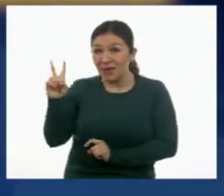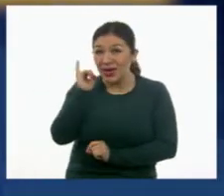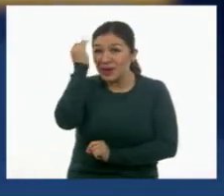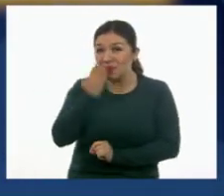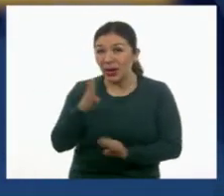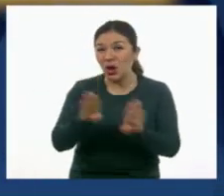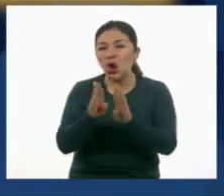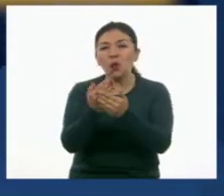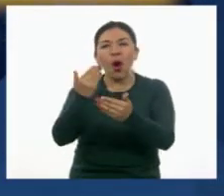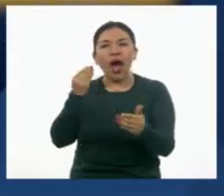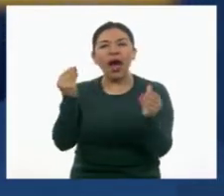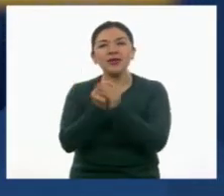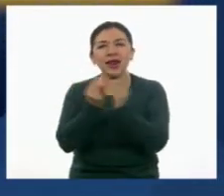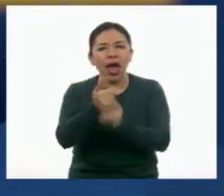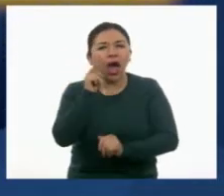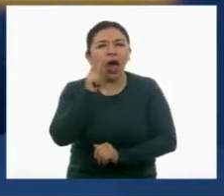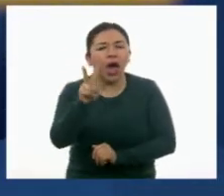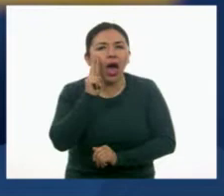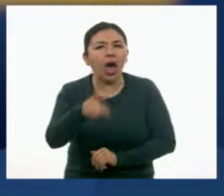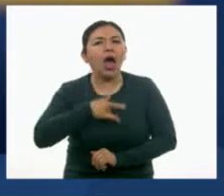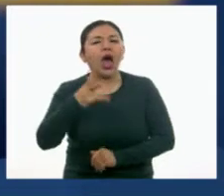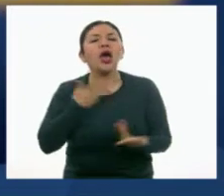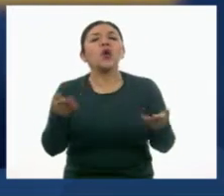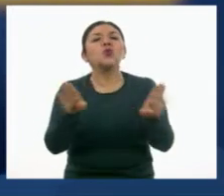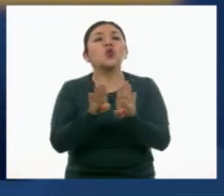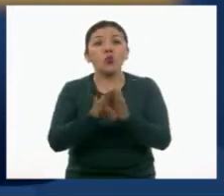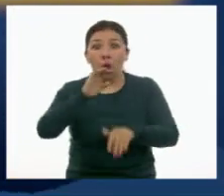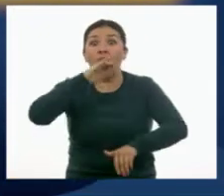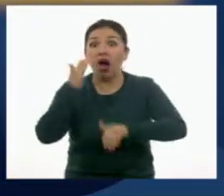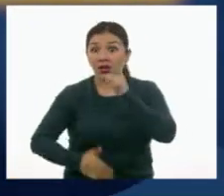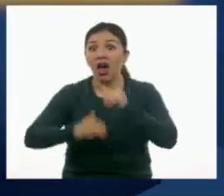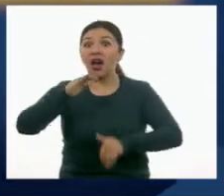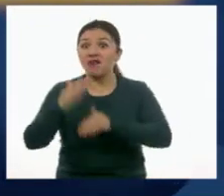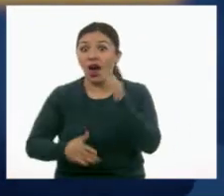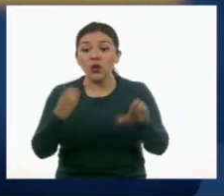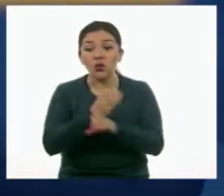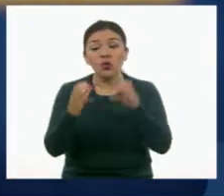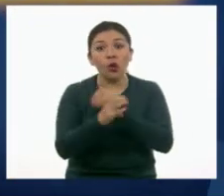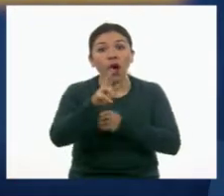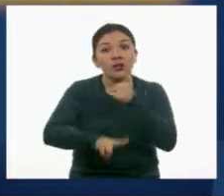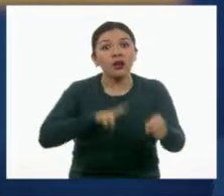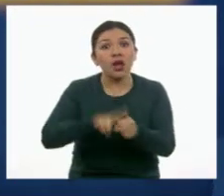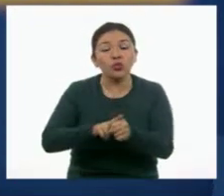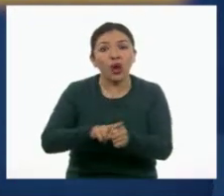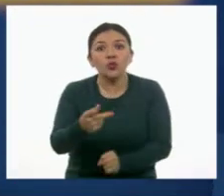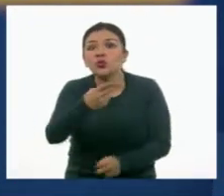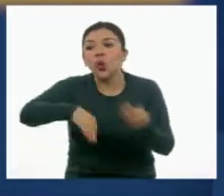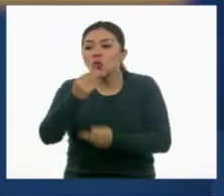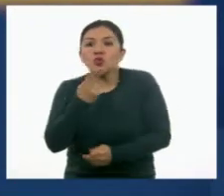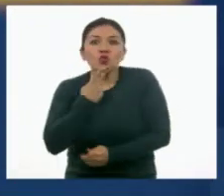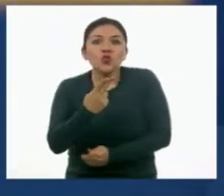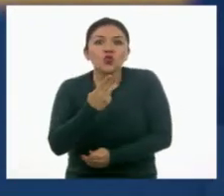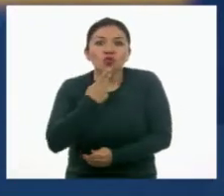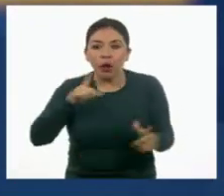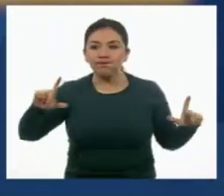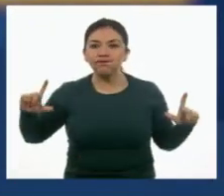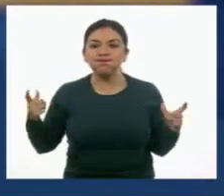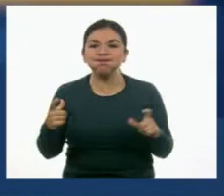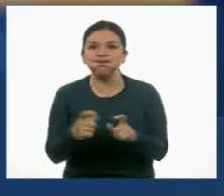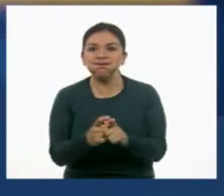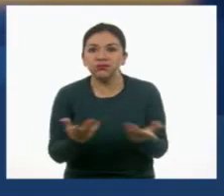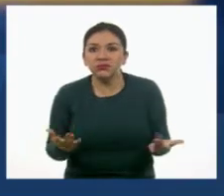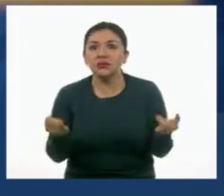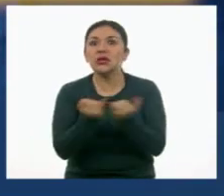de la clase anterior donde vimos cómo se da el agotamiento de los recursos naturales, que va a existir también